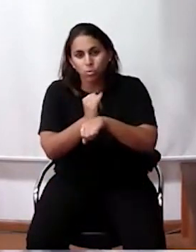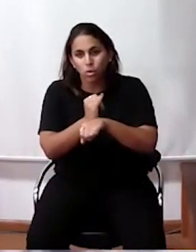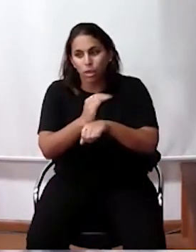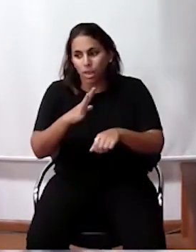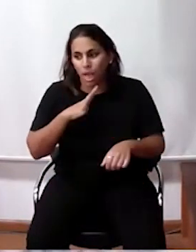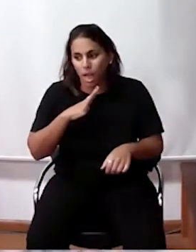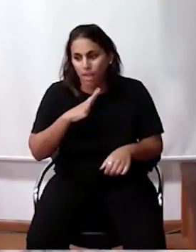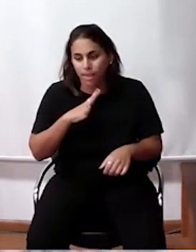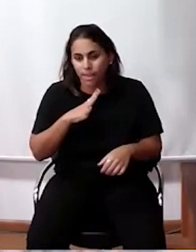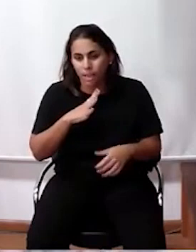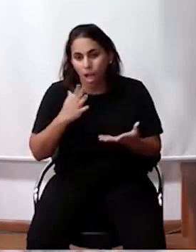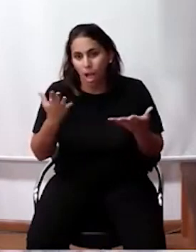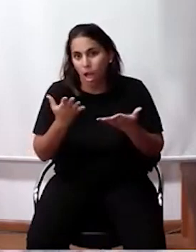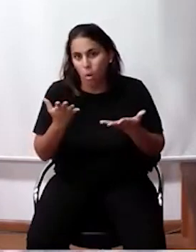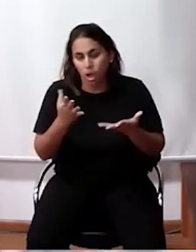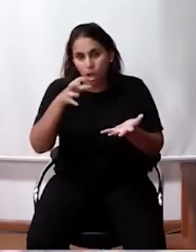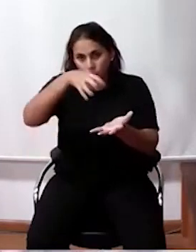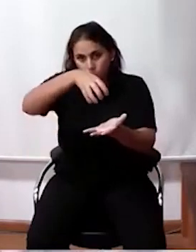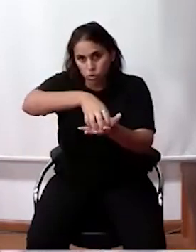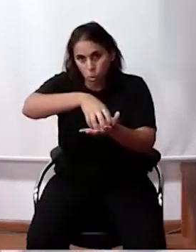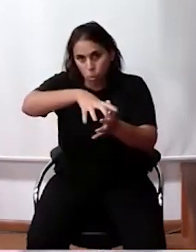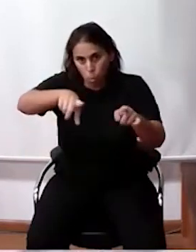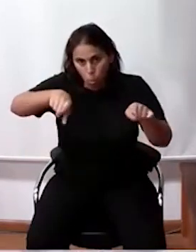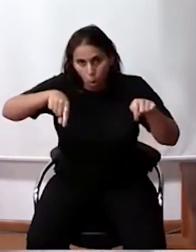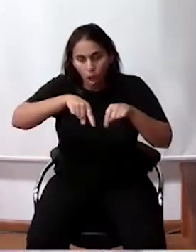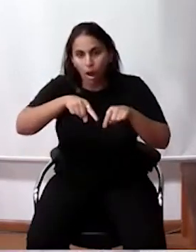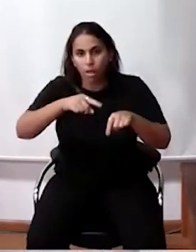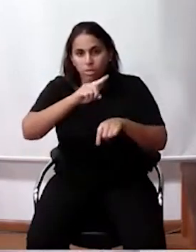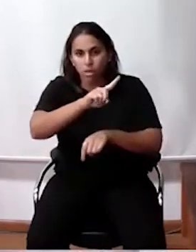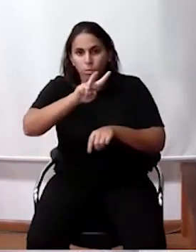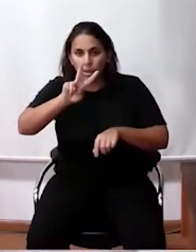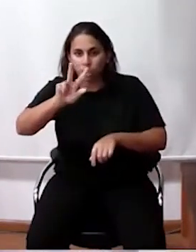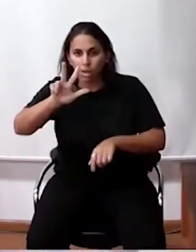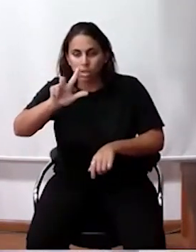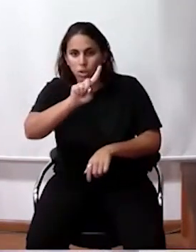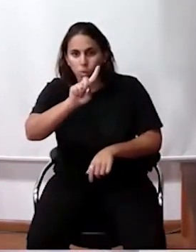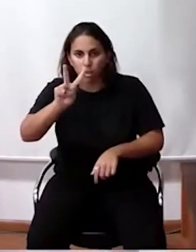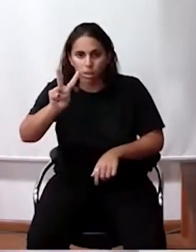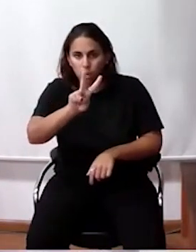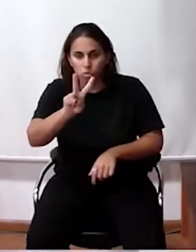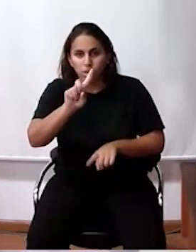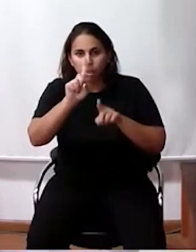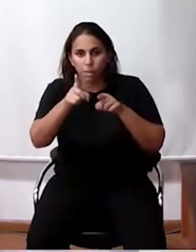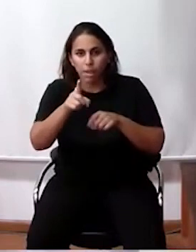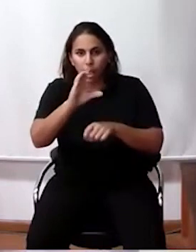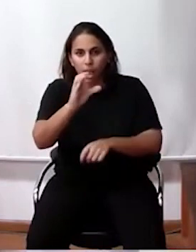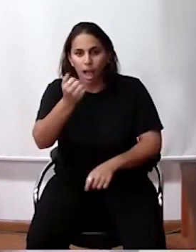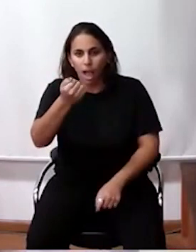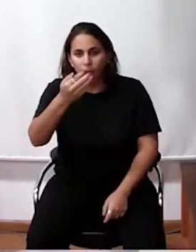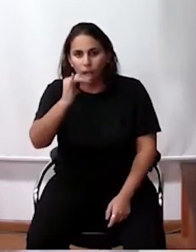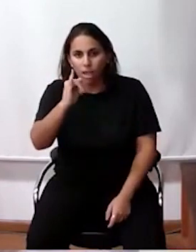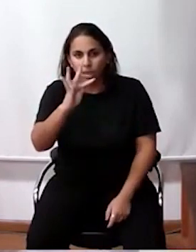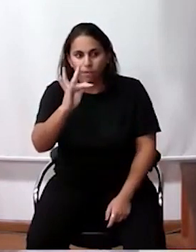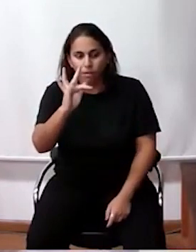este están en en esa manzana la escuela 123 el jardín 122 y el caif